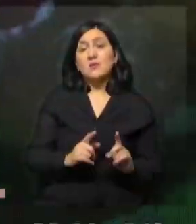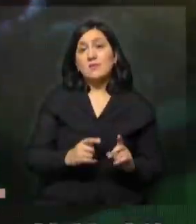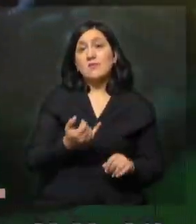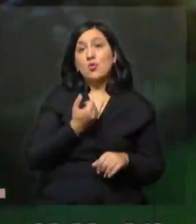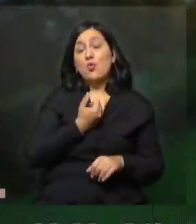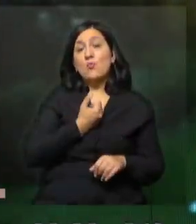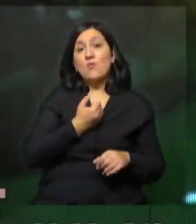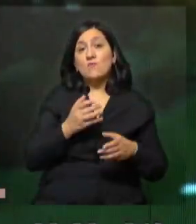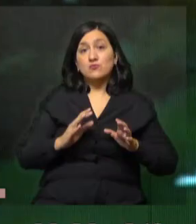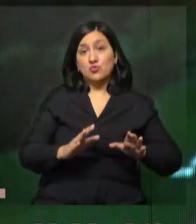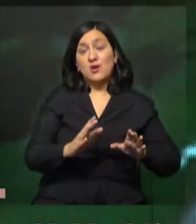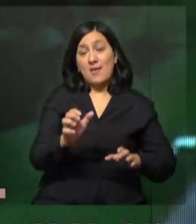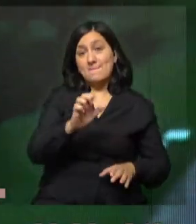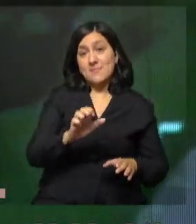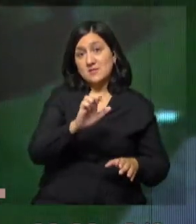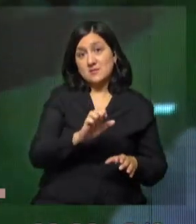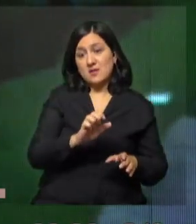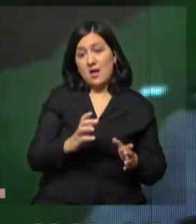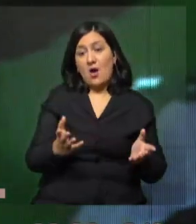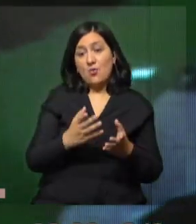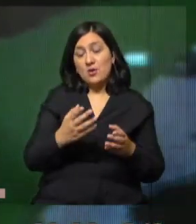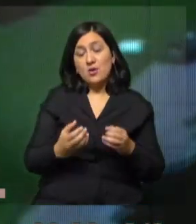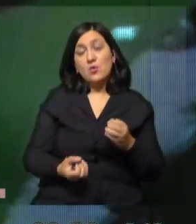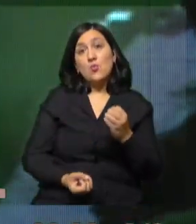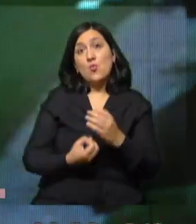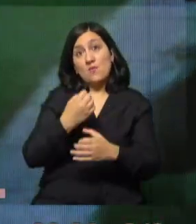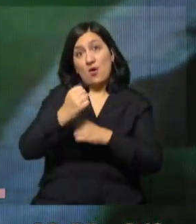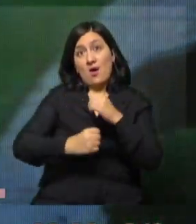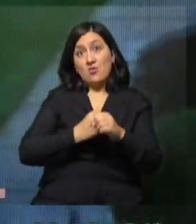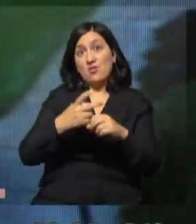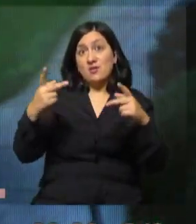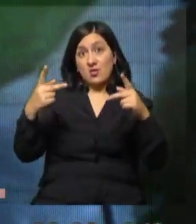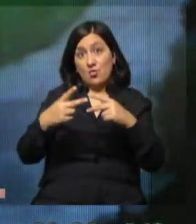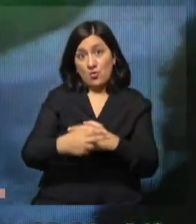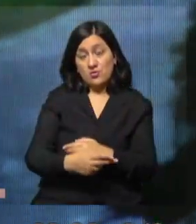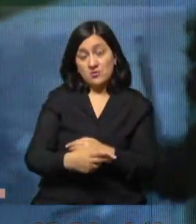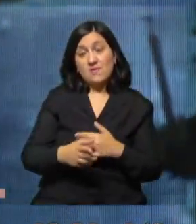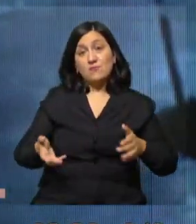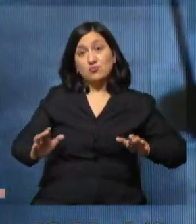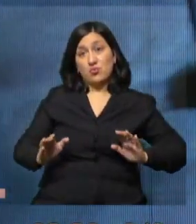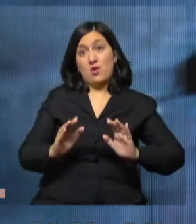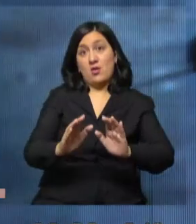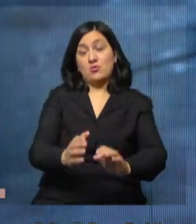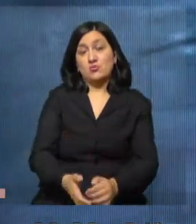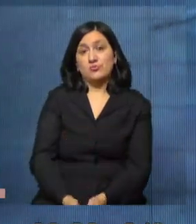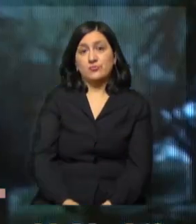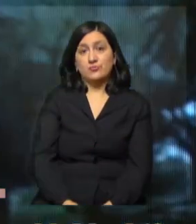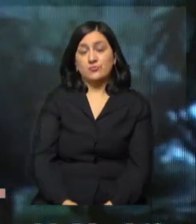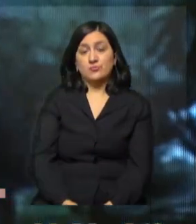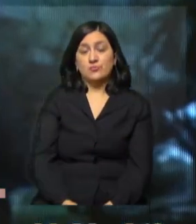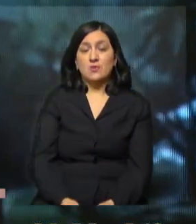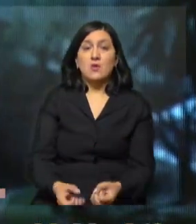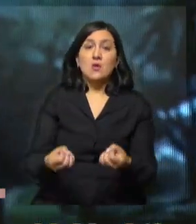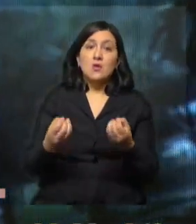lo que es la empresa, eso sigue tal cual. Ahora vamos a ir a un nuevo año de recortes, fundamentalmente de personal. Y bueno,